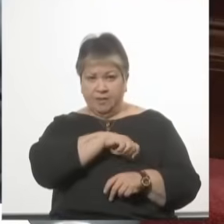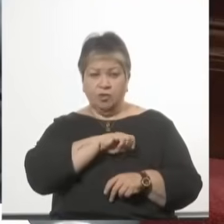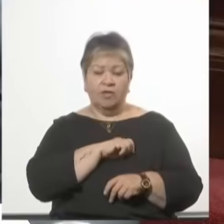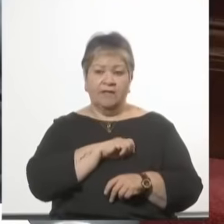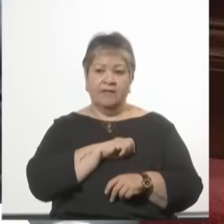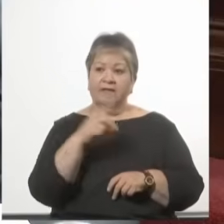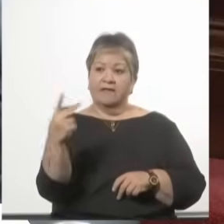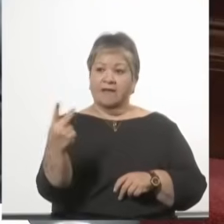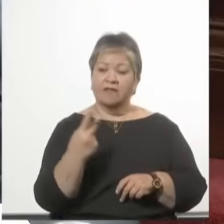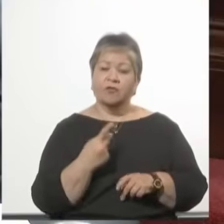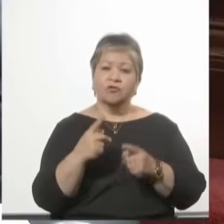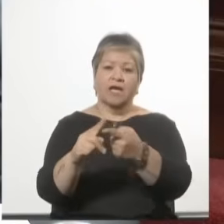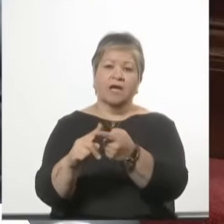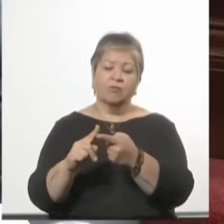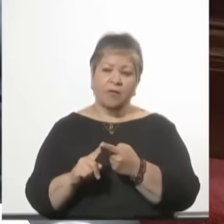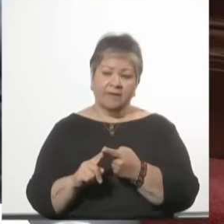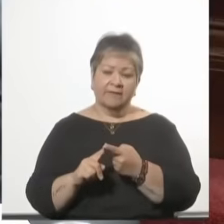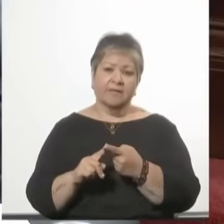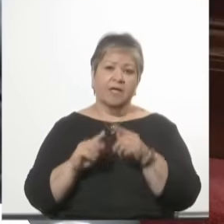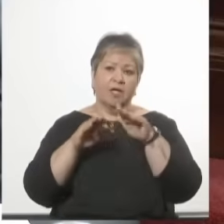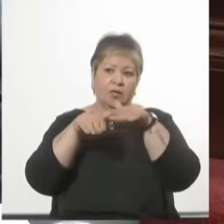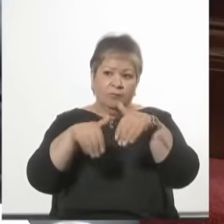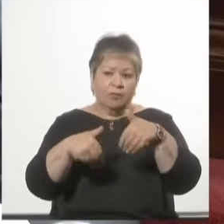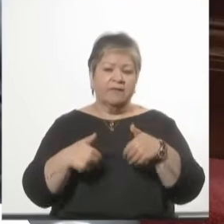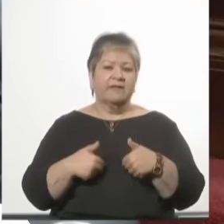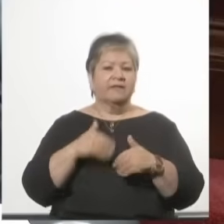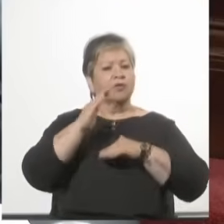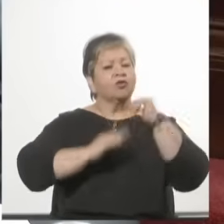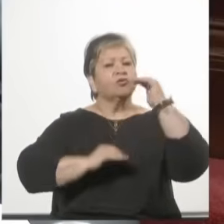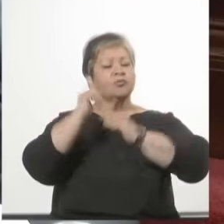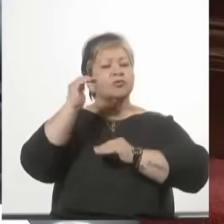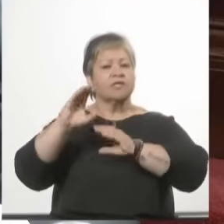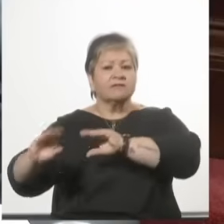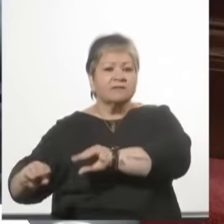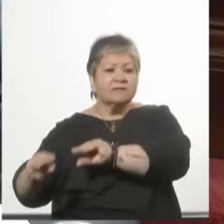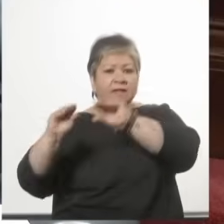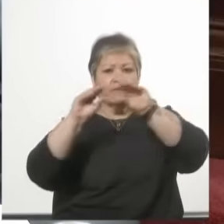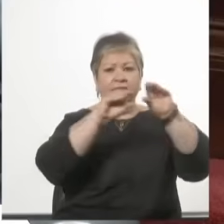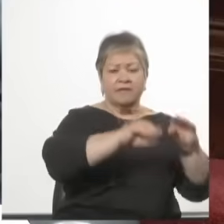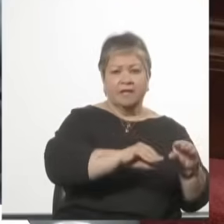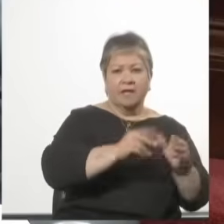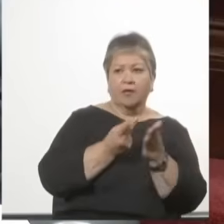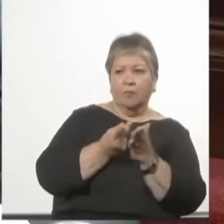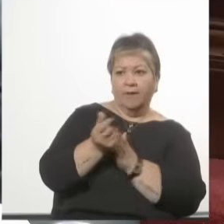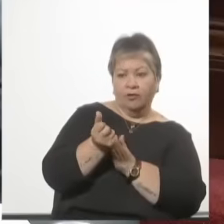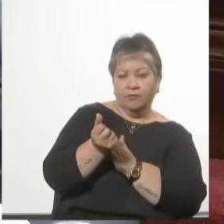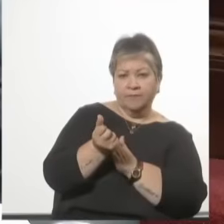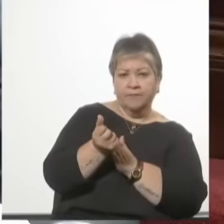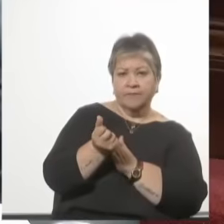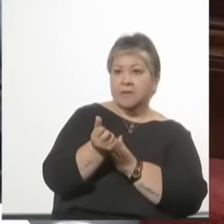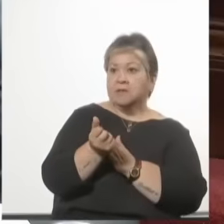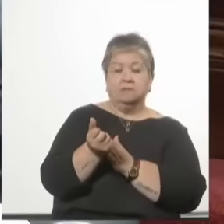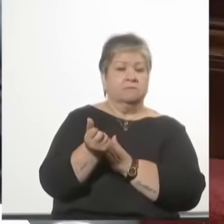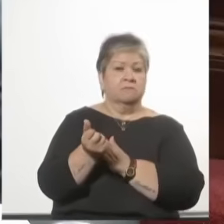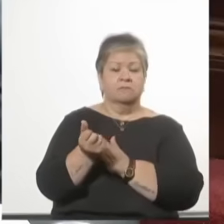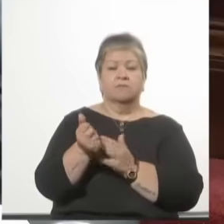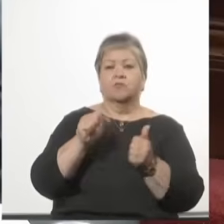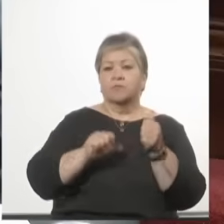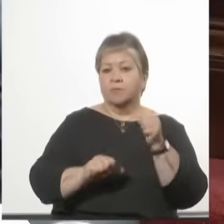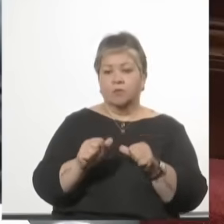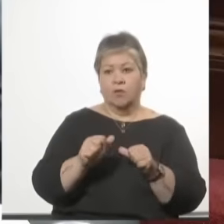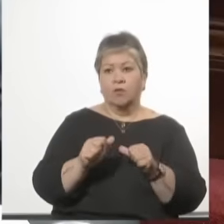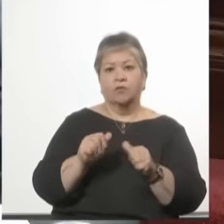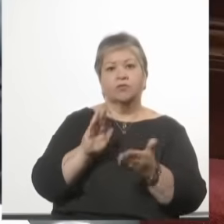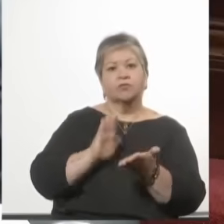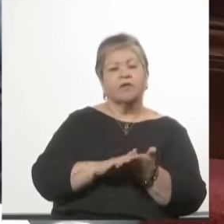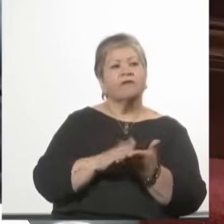partes acuerdan que la propiedad de lo hasta ese momento construido será transferida de pleno derecho al comprador, sin perjuicio de los restantes derechos contractuales en favor